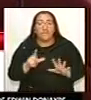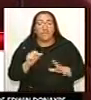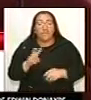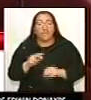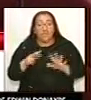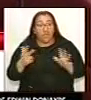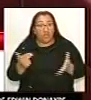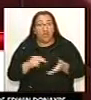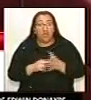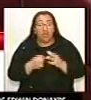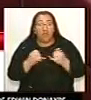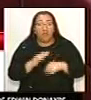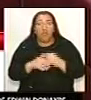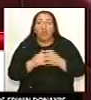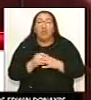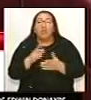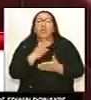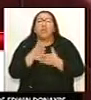ya va, nos dijo el